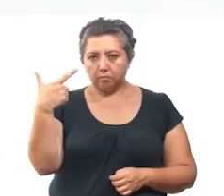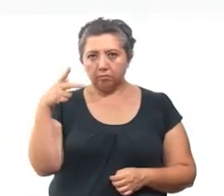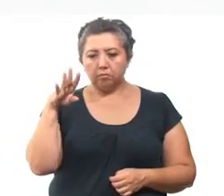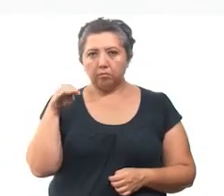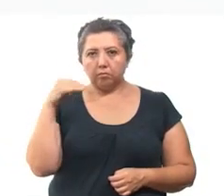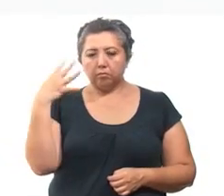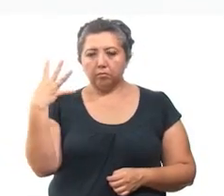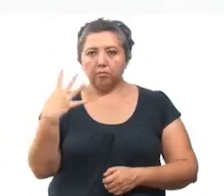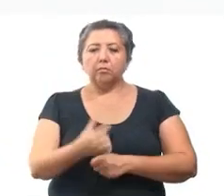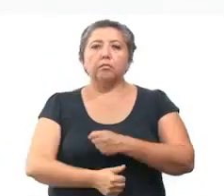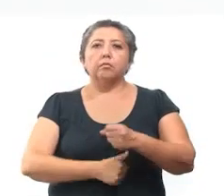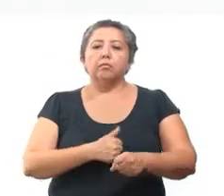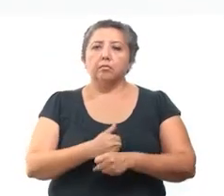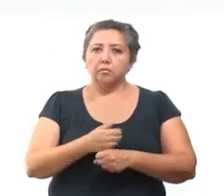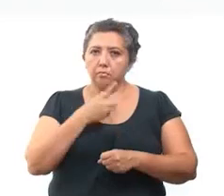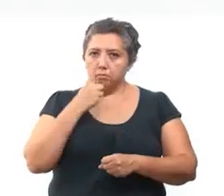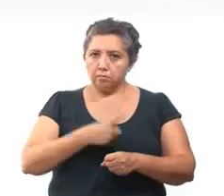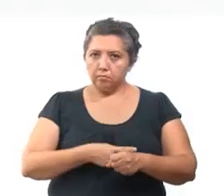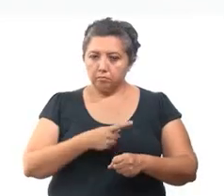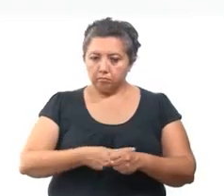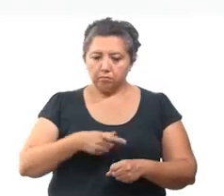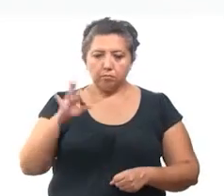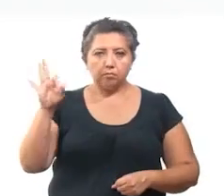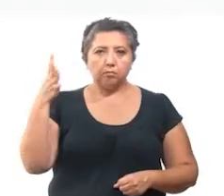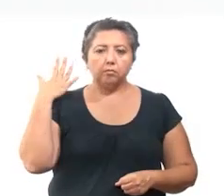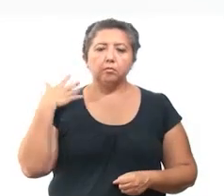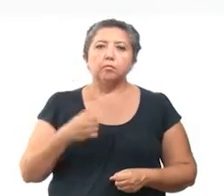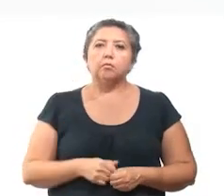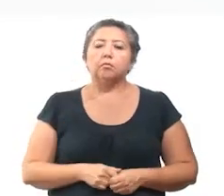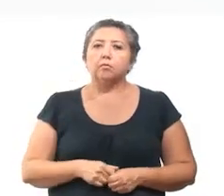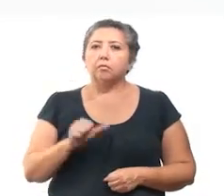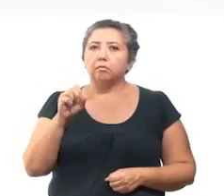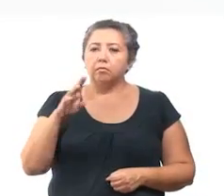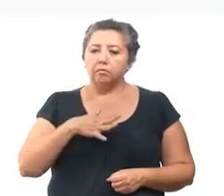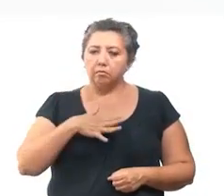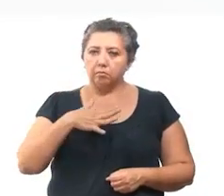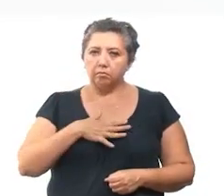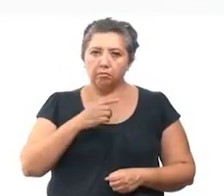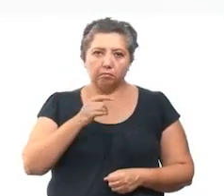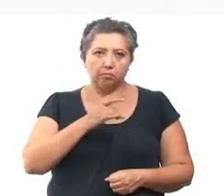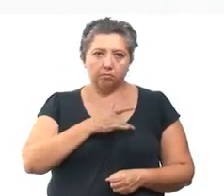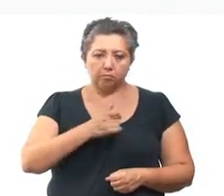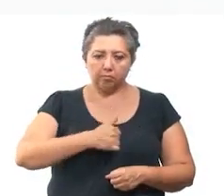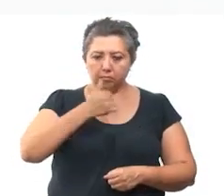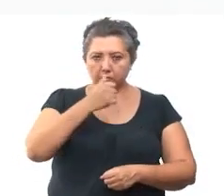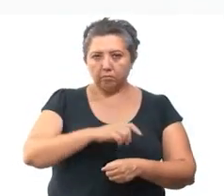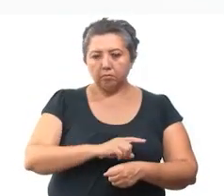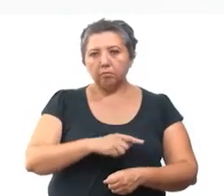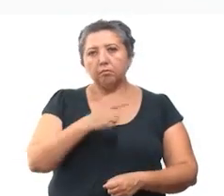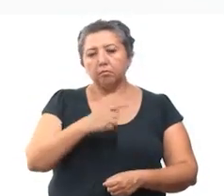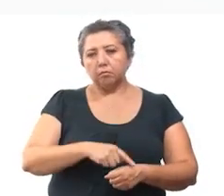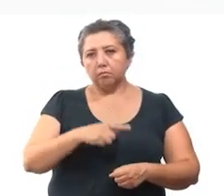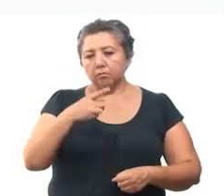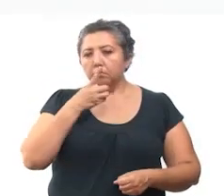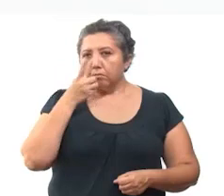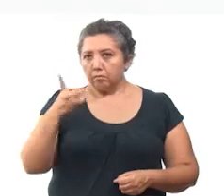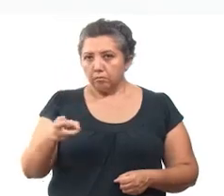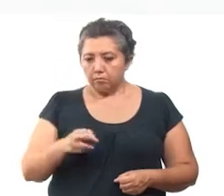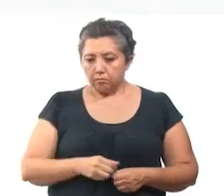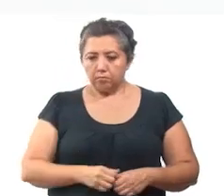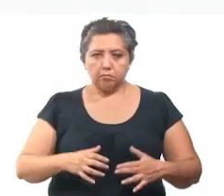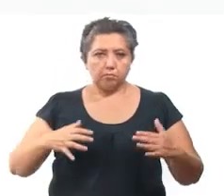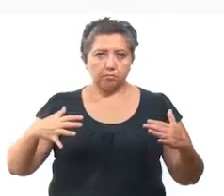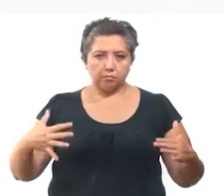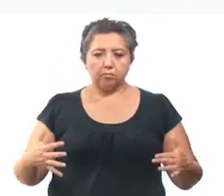a 94 años. Sus principales enfermedades fueron asma, hipertensión arterial, diabetes, inmunosupresión